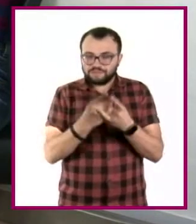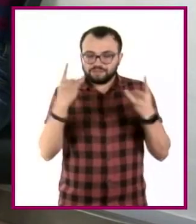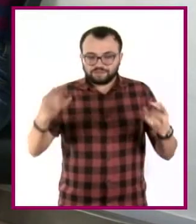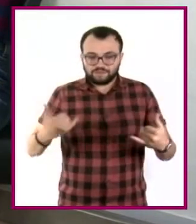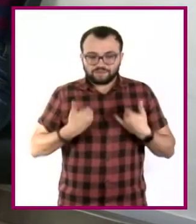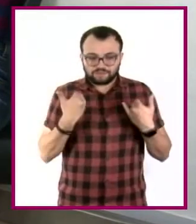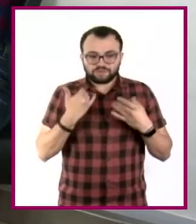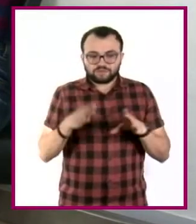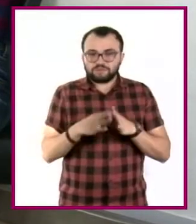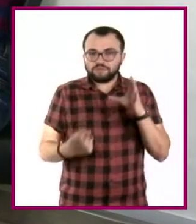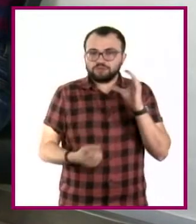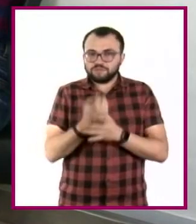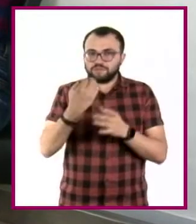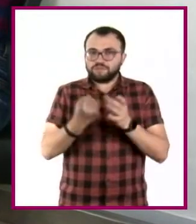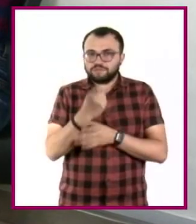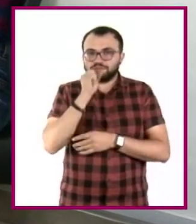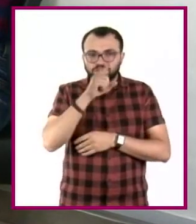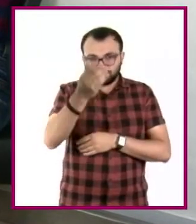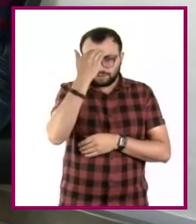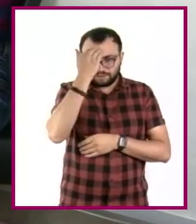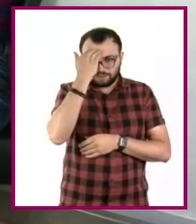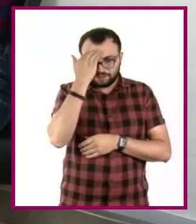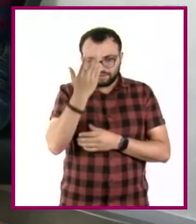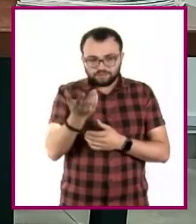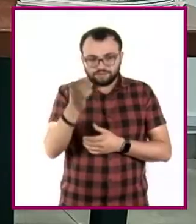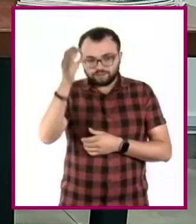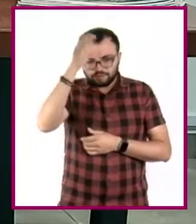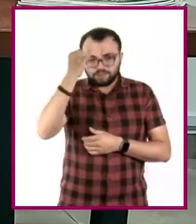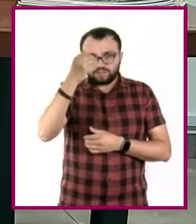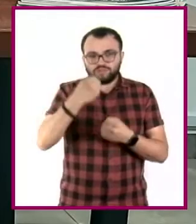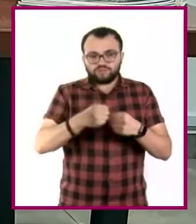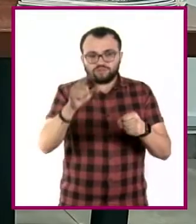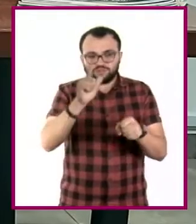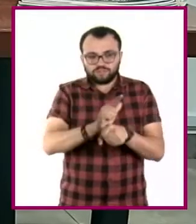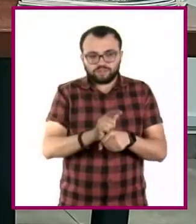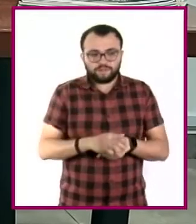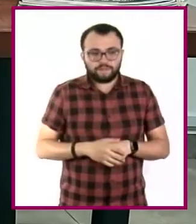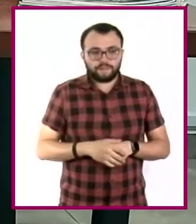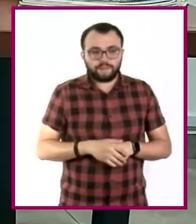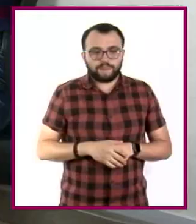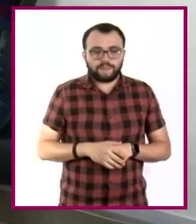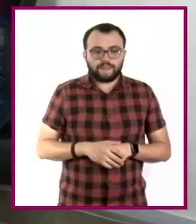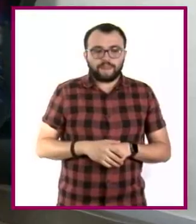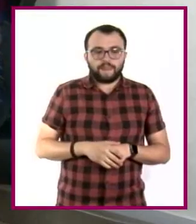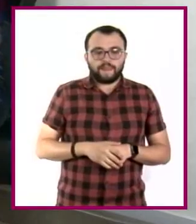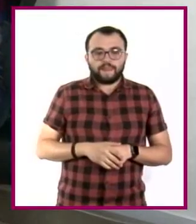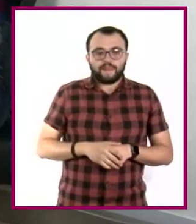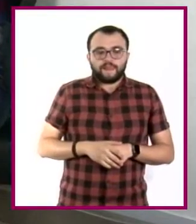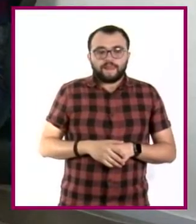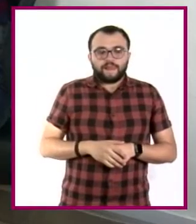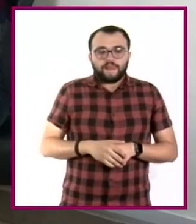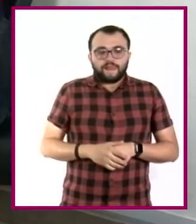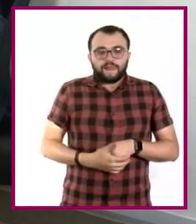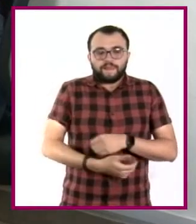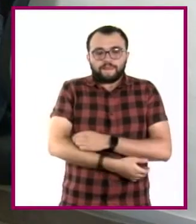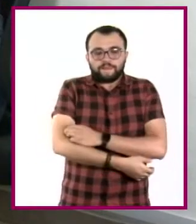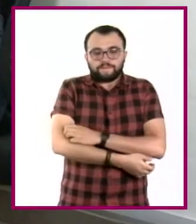que innovaron en algún campo del conocimiento científico y social. ¿Contesta? Sí, a ver.